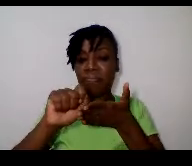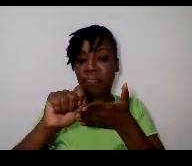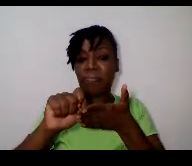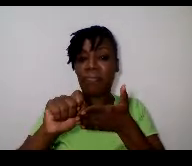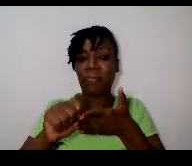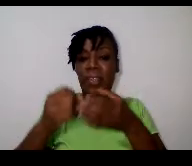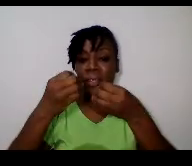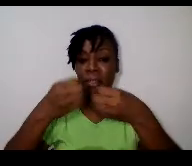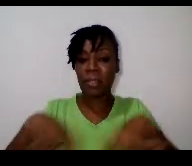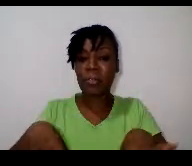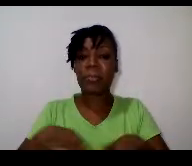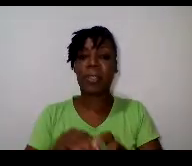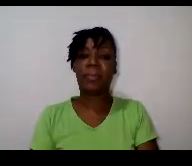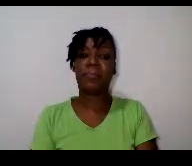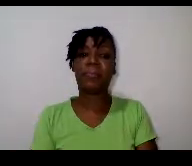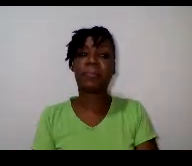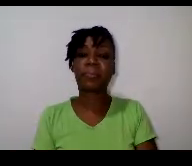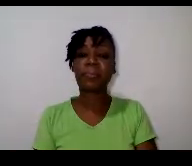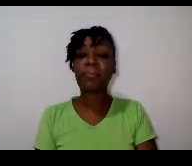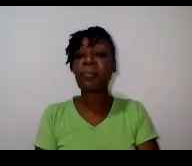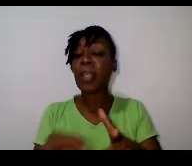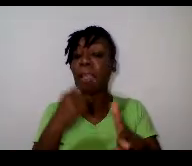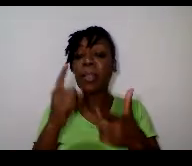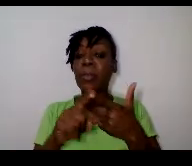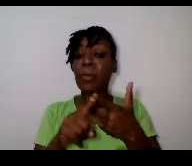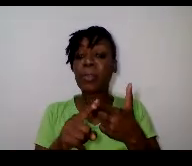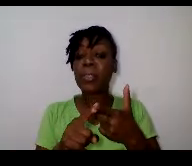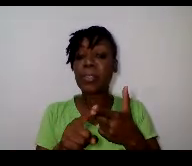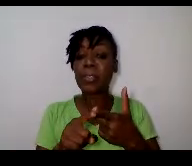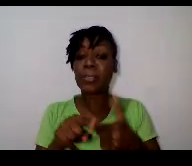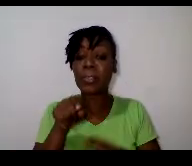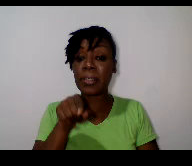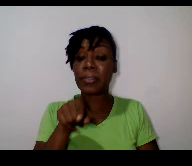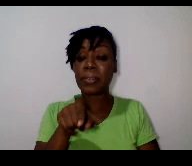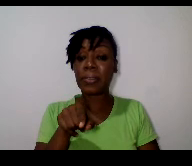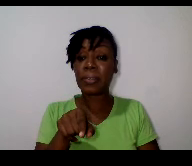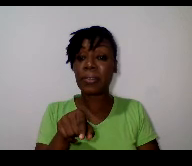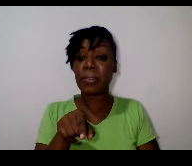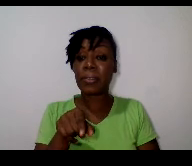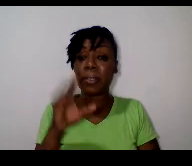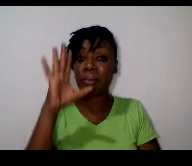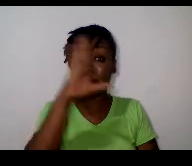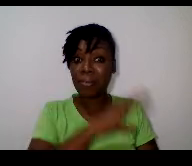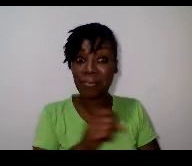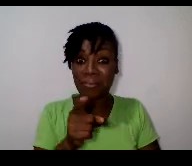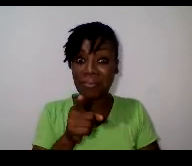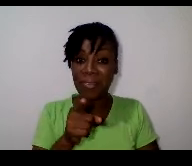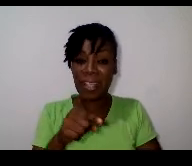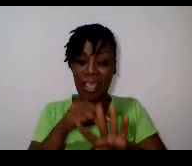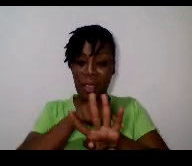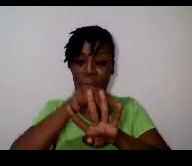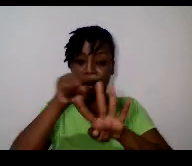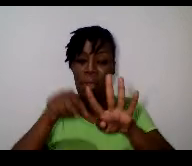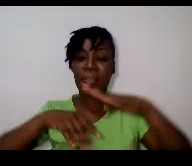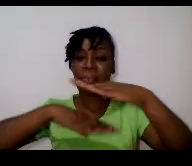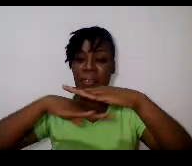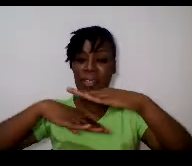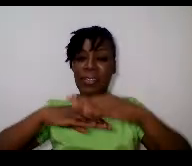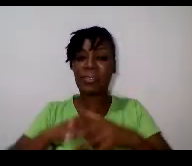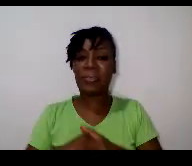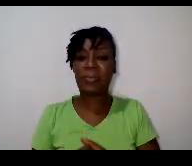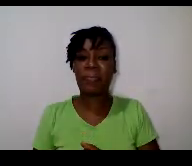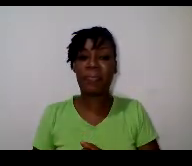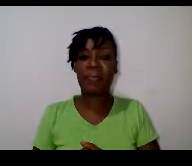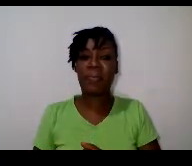las pantallas. Y entonces es así como nos damos cuenta que hay estas 4 bases, estas 4 patas